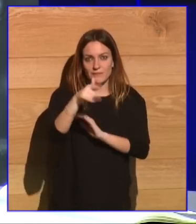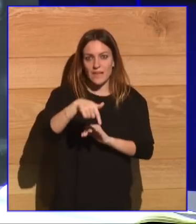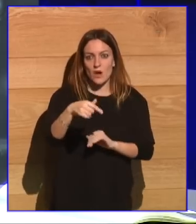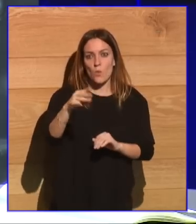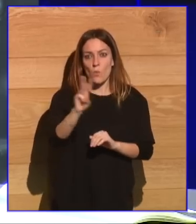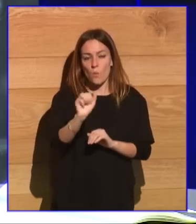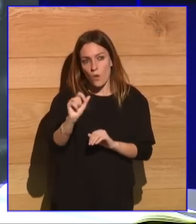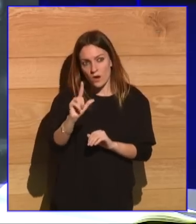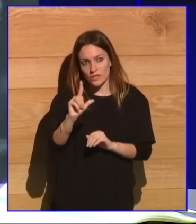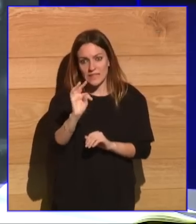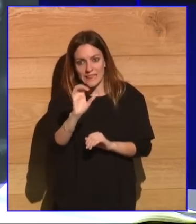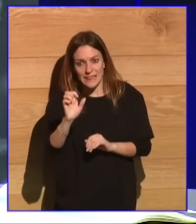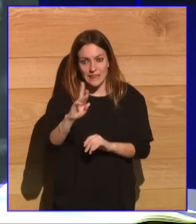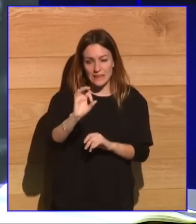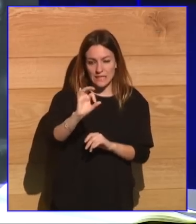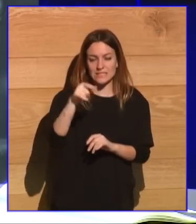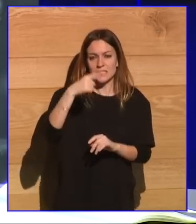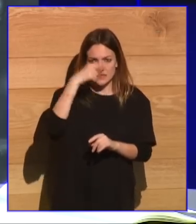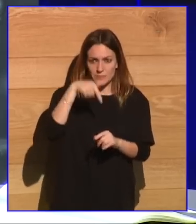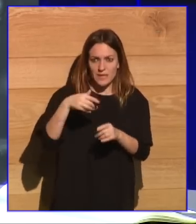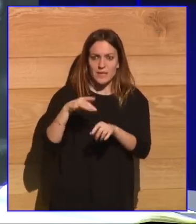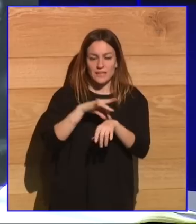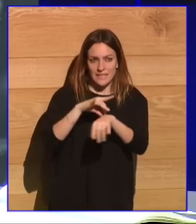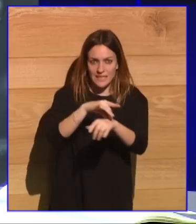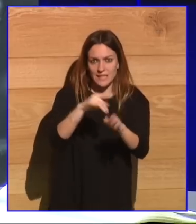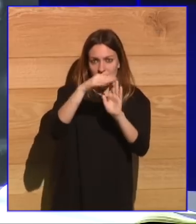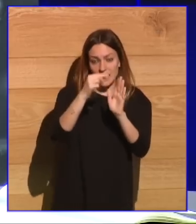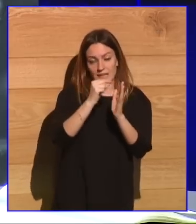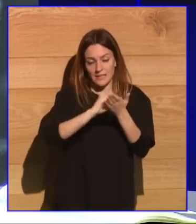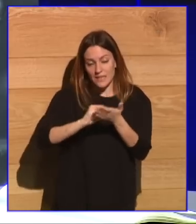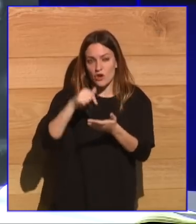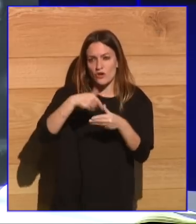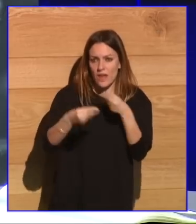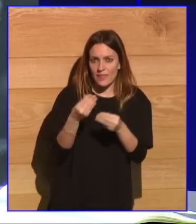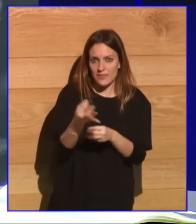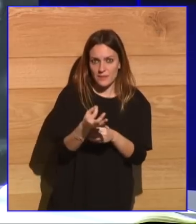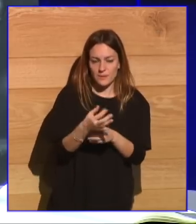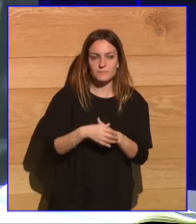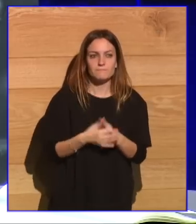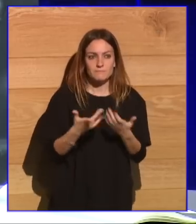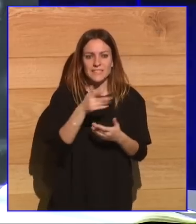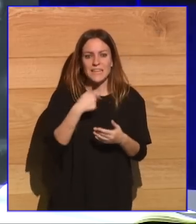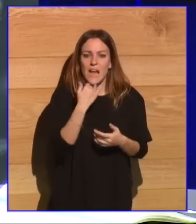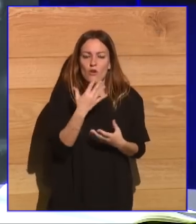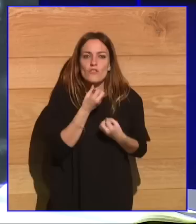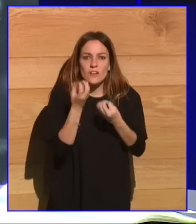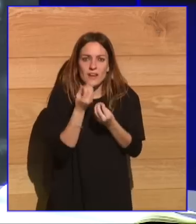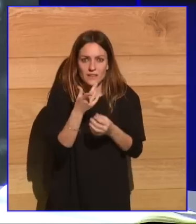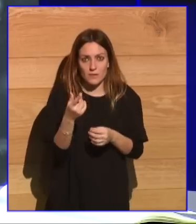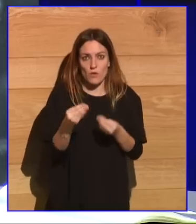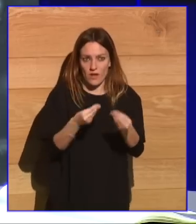encargar de hacer el guión. Y él comprende que tiene que hacer algo narrativo. Y su idea inicial parte precisamente de ese